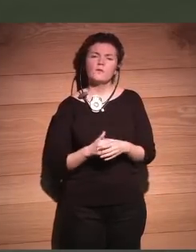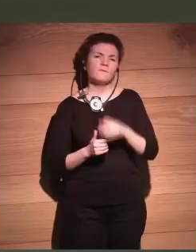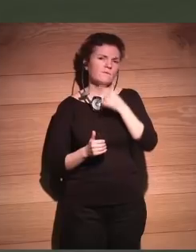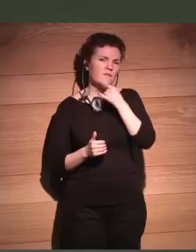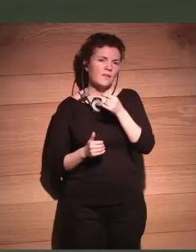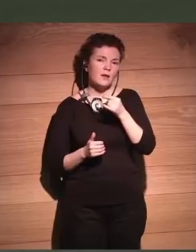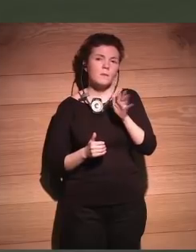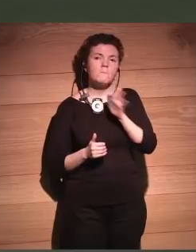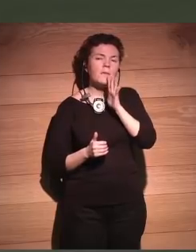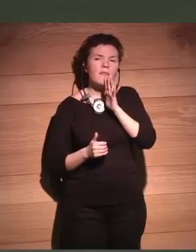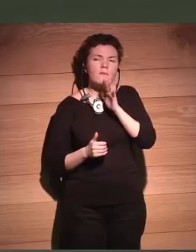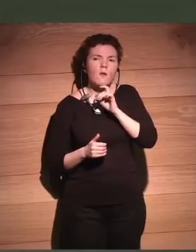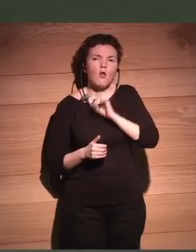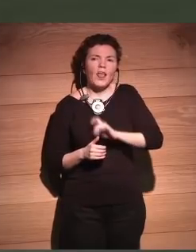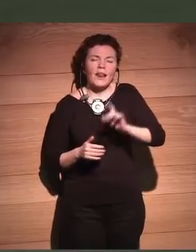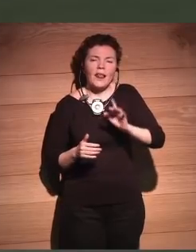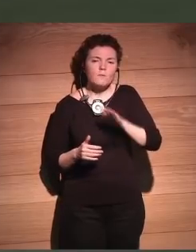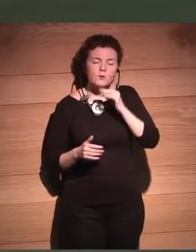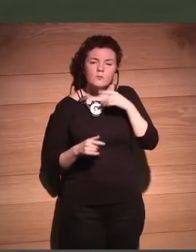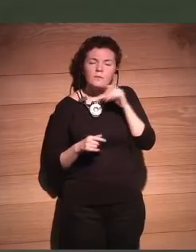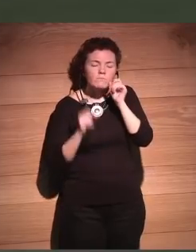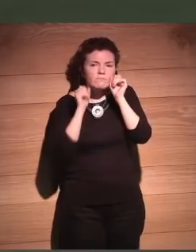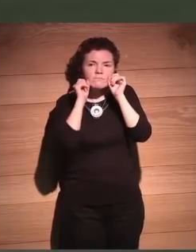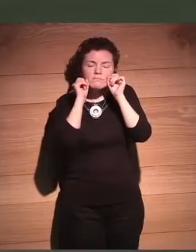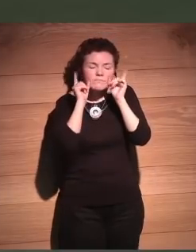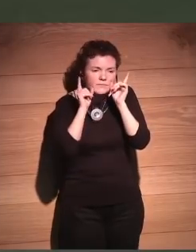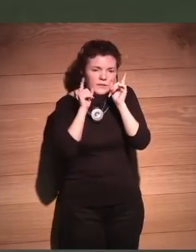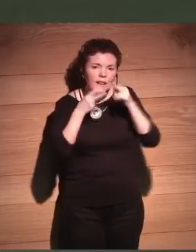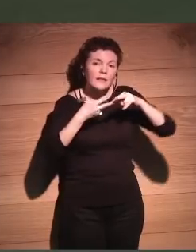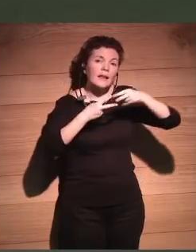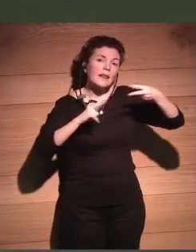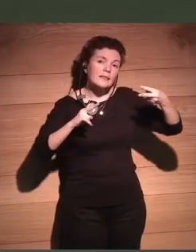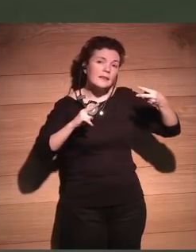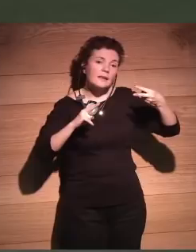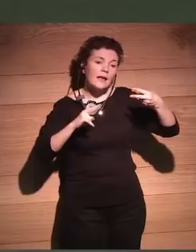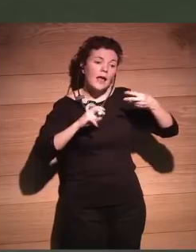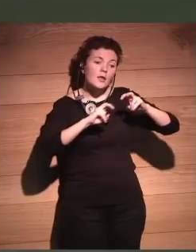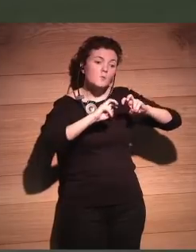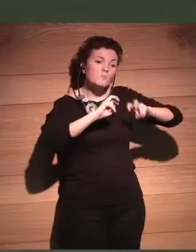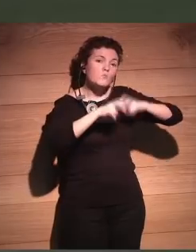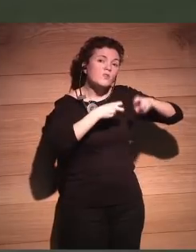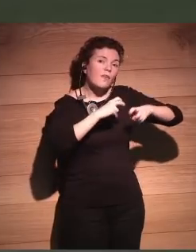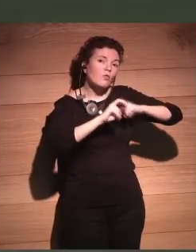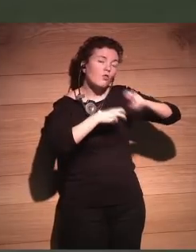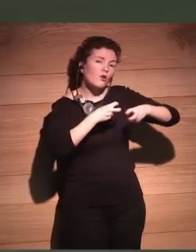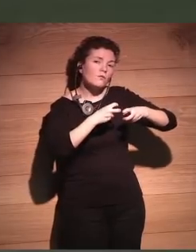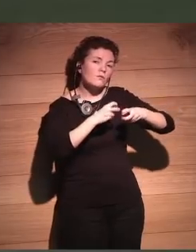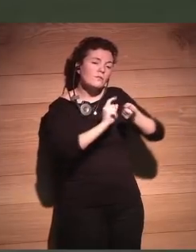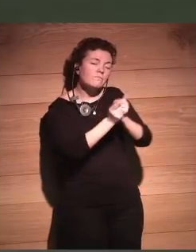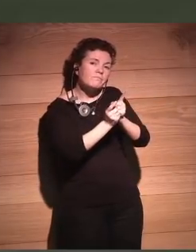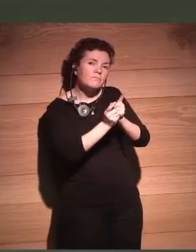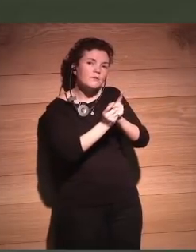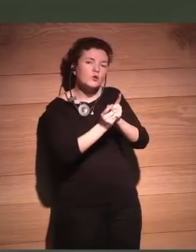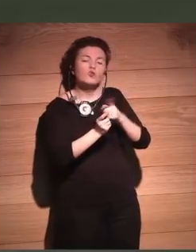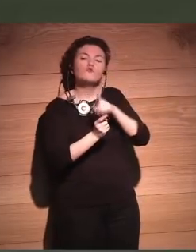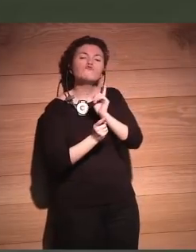que primitivo incluso, porque hemos identificado la genética y la mutación y